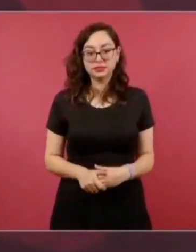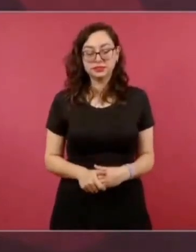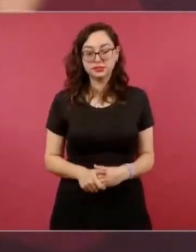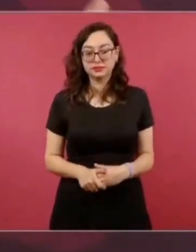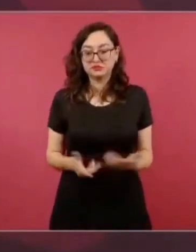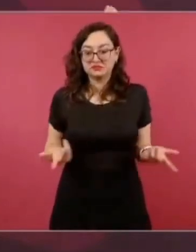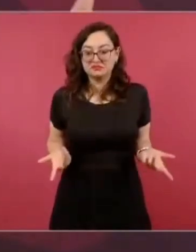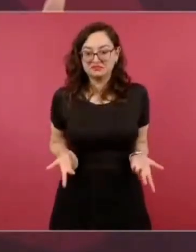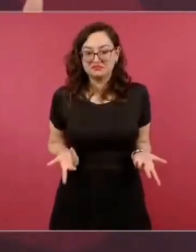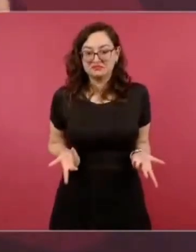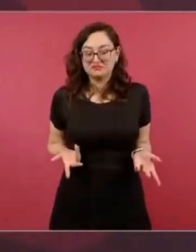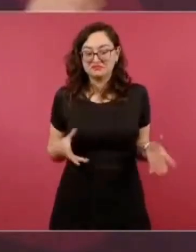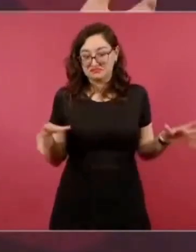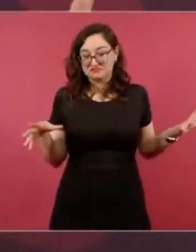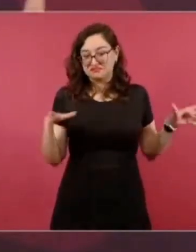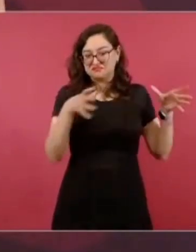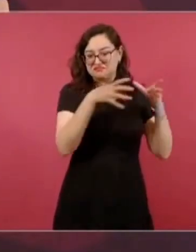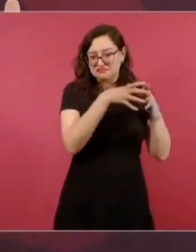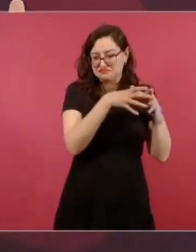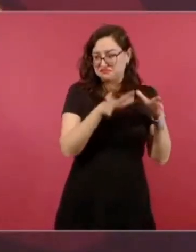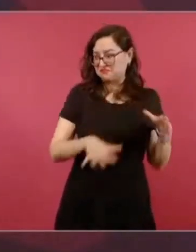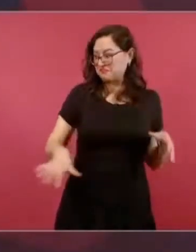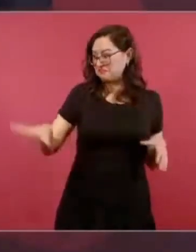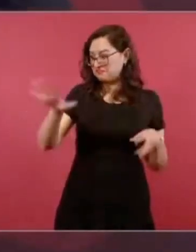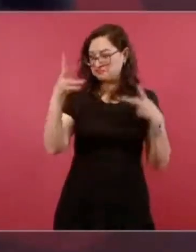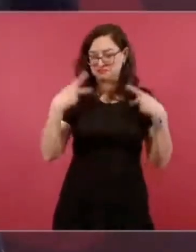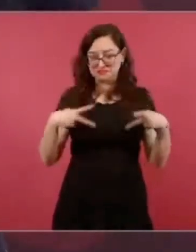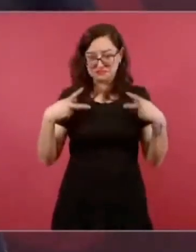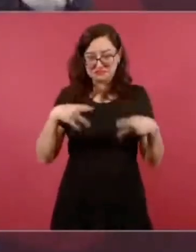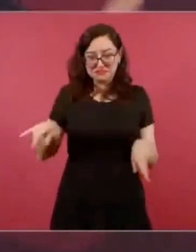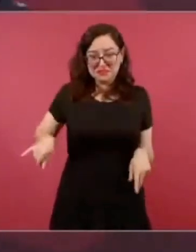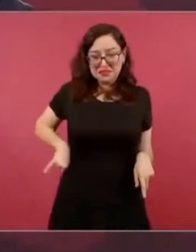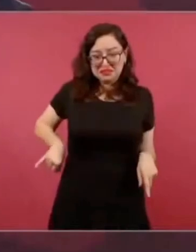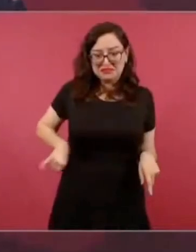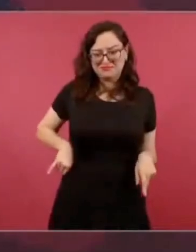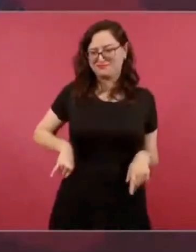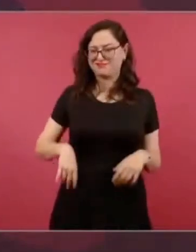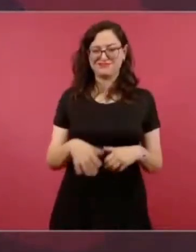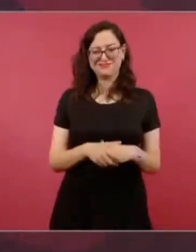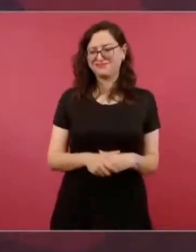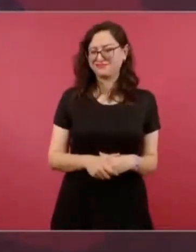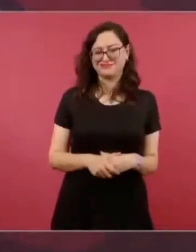No les interesaba el pueblo. Y en política también.